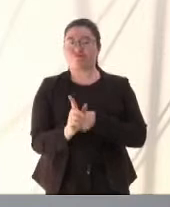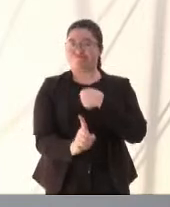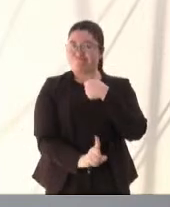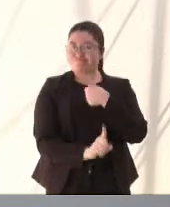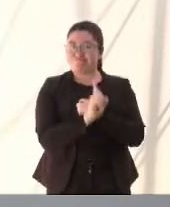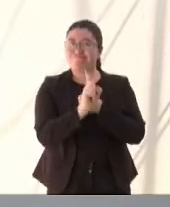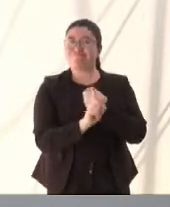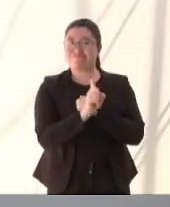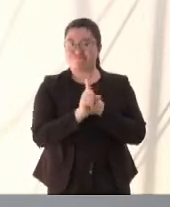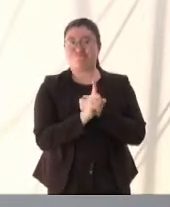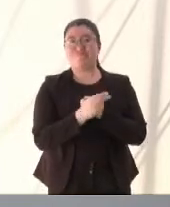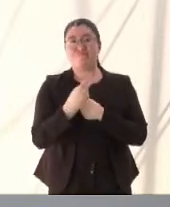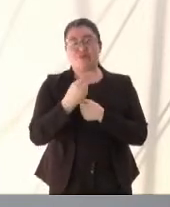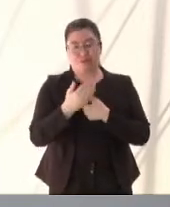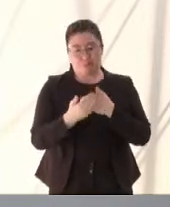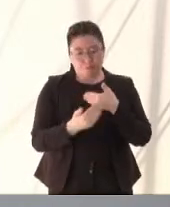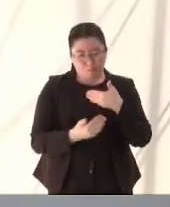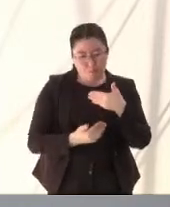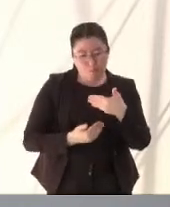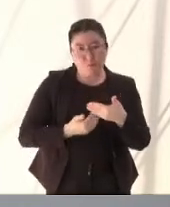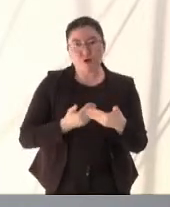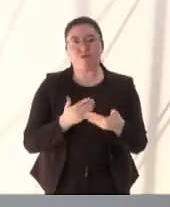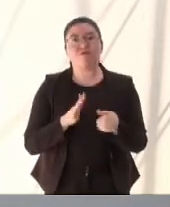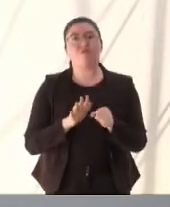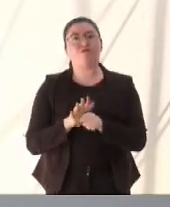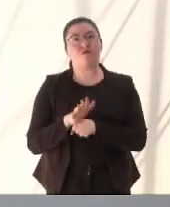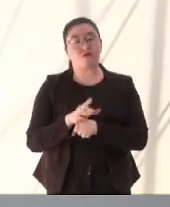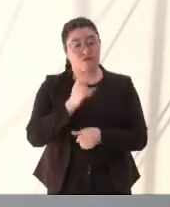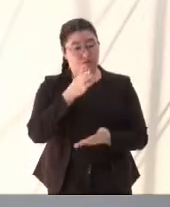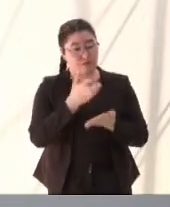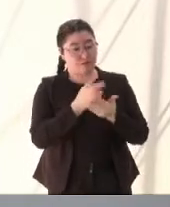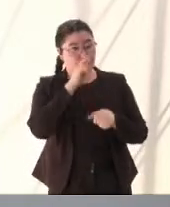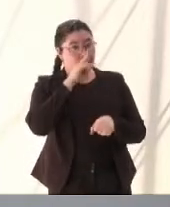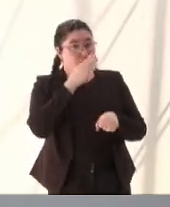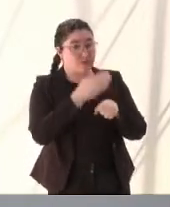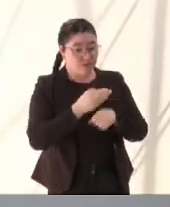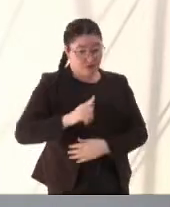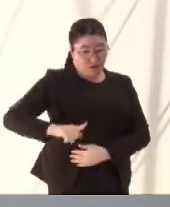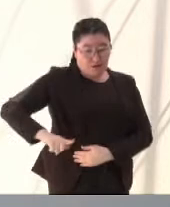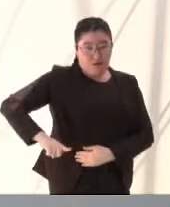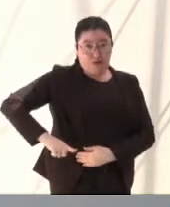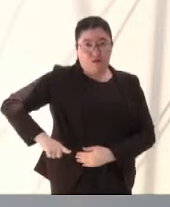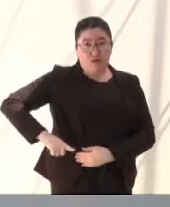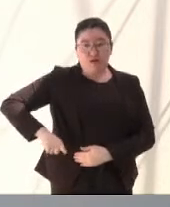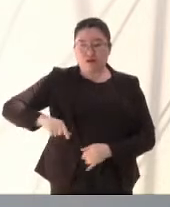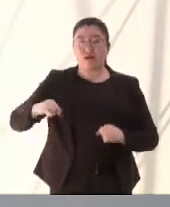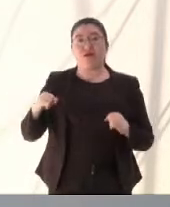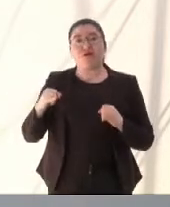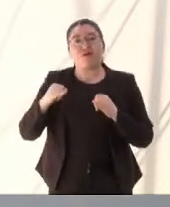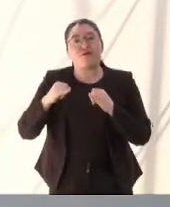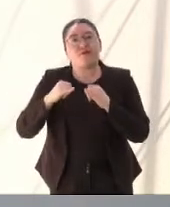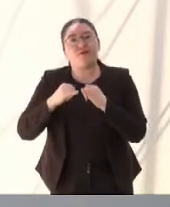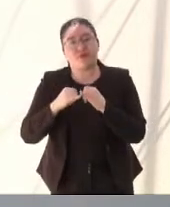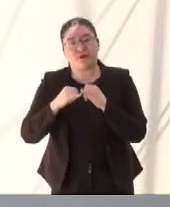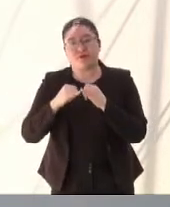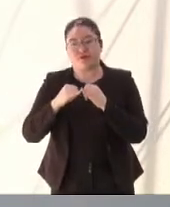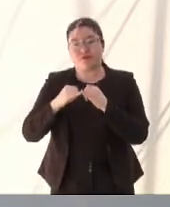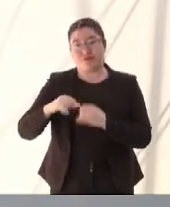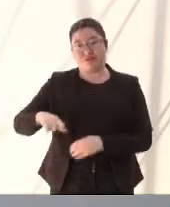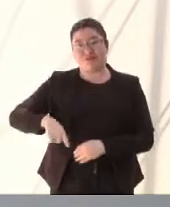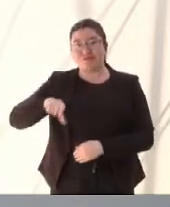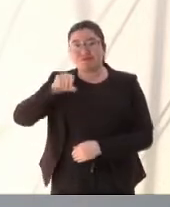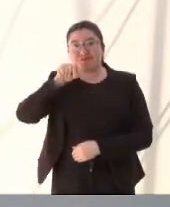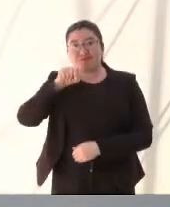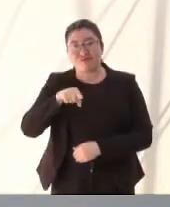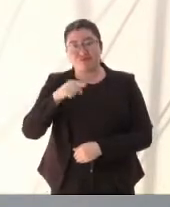tiene que trascender el ámbito de la responsabilidad del gobierno y de las instituciones del Estado mexicano